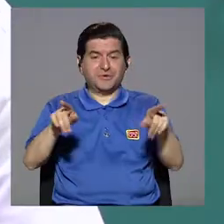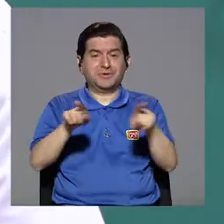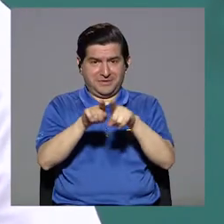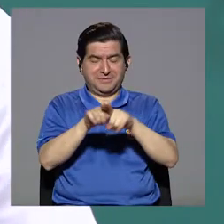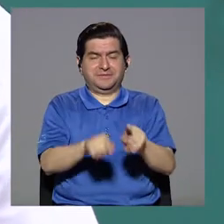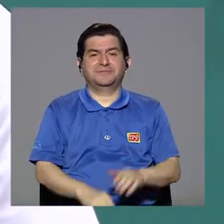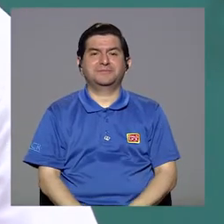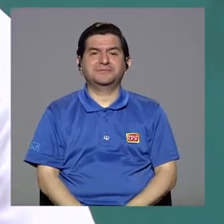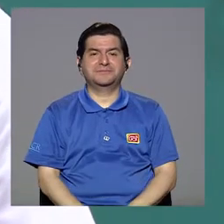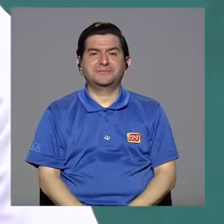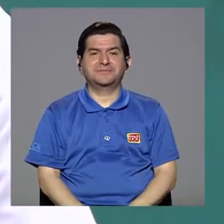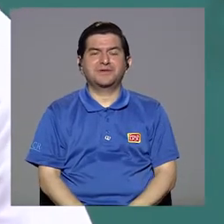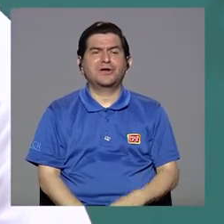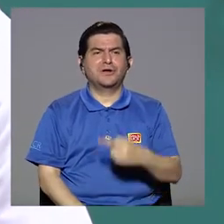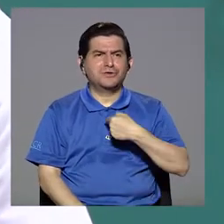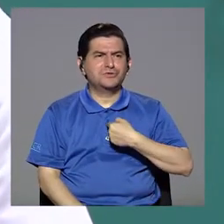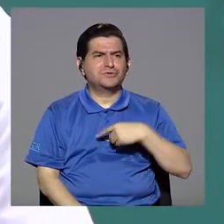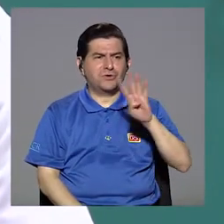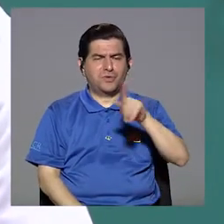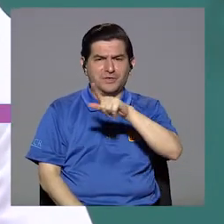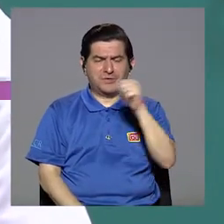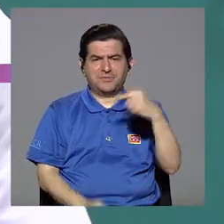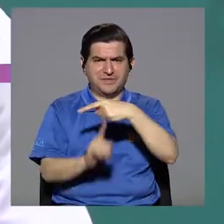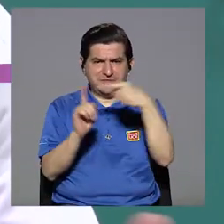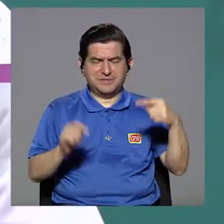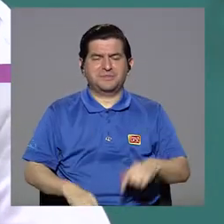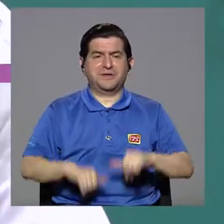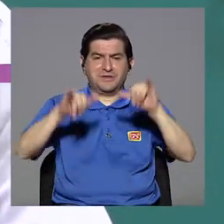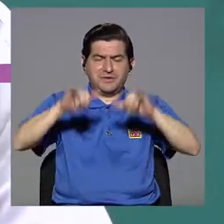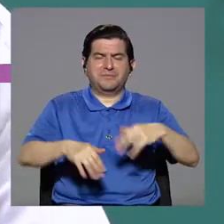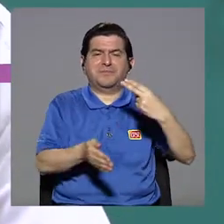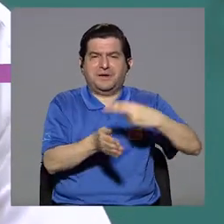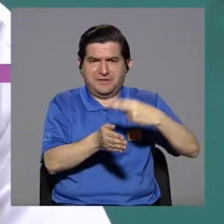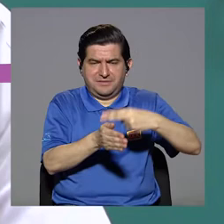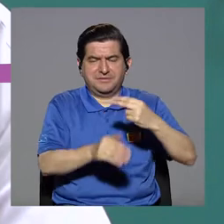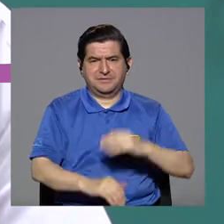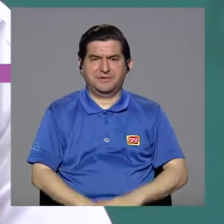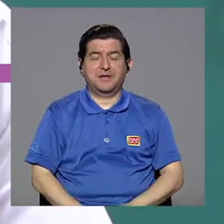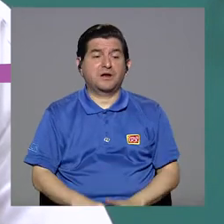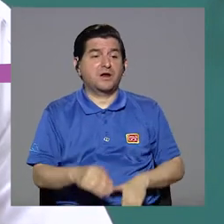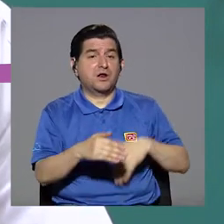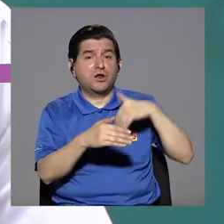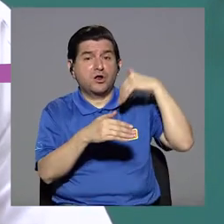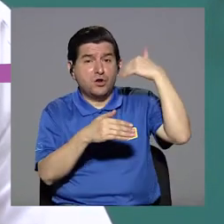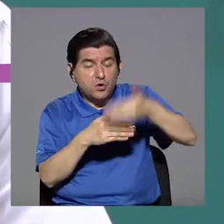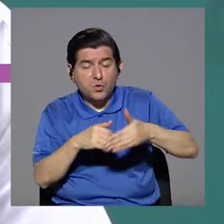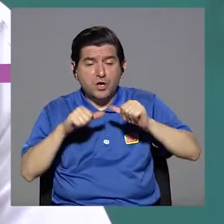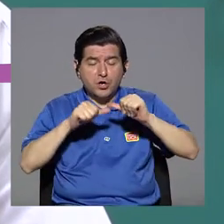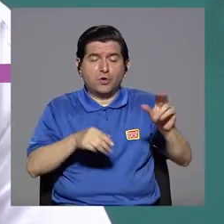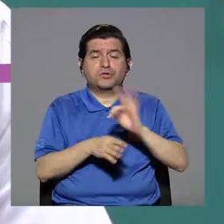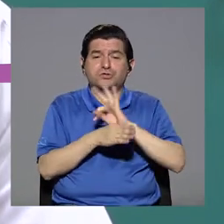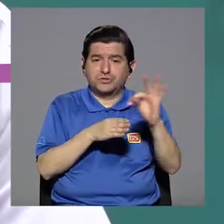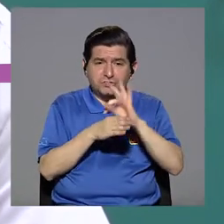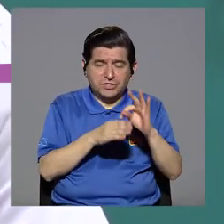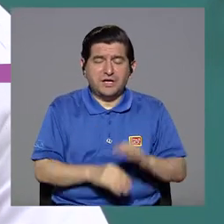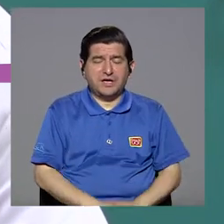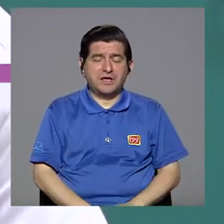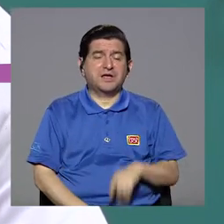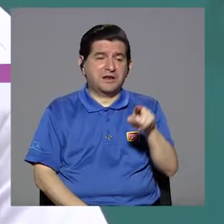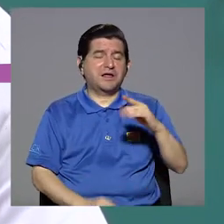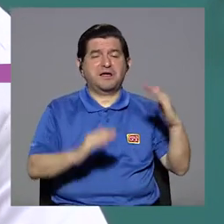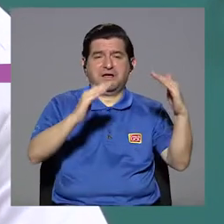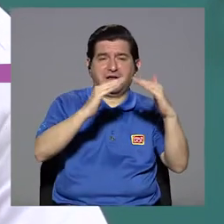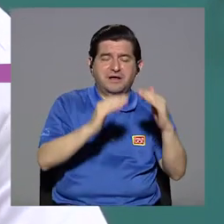fui paciente estuve porque estuve cuatro meses y medio internado al hospital y después y seguir el